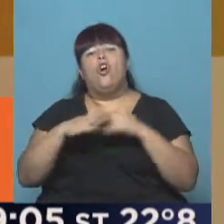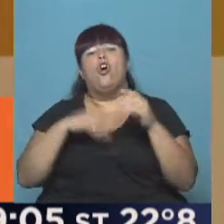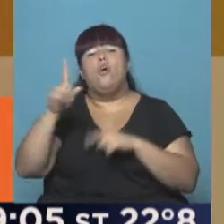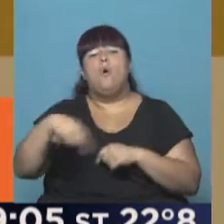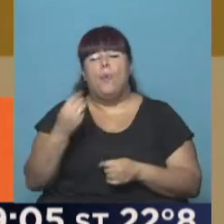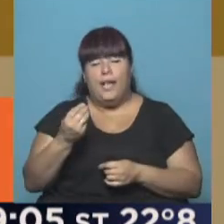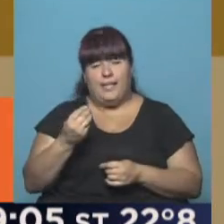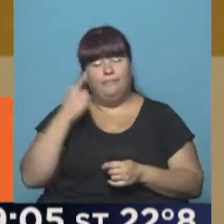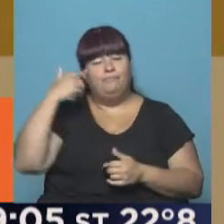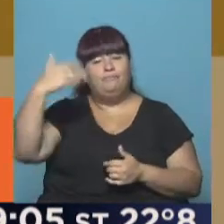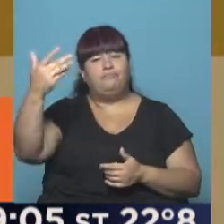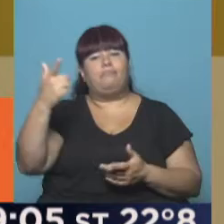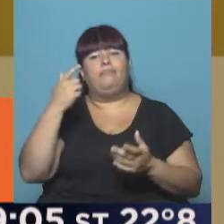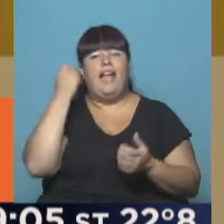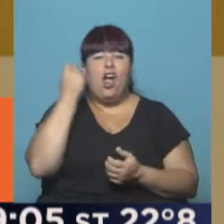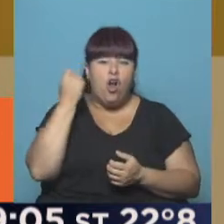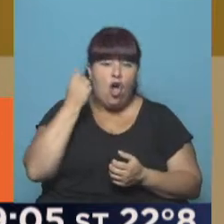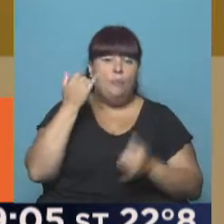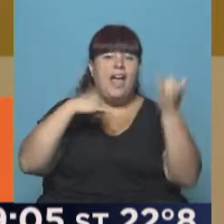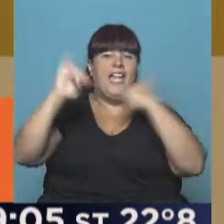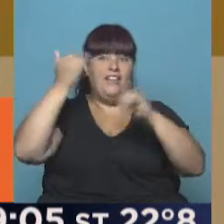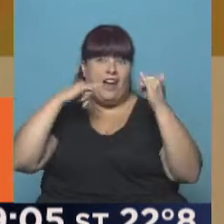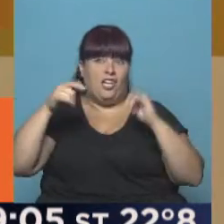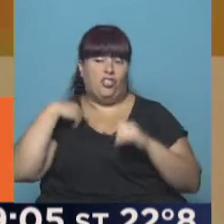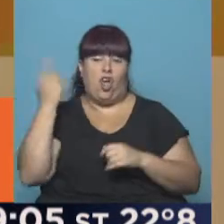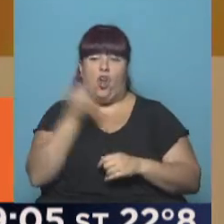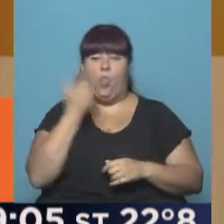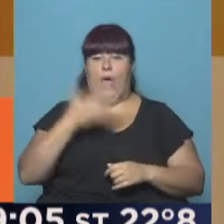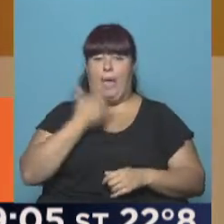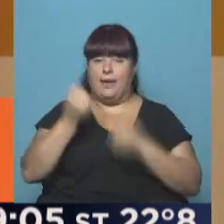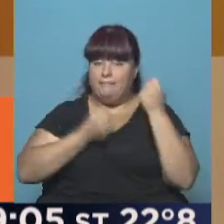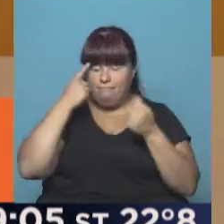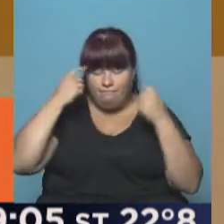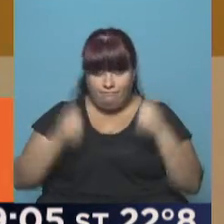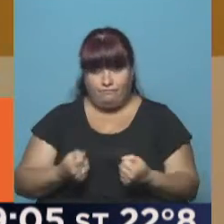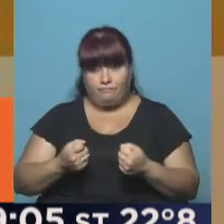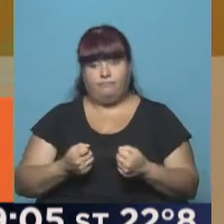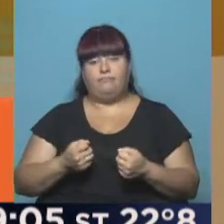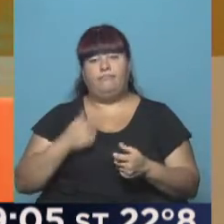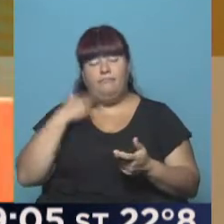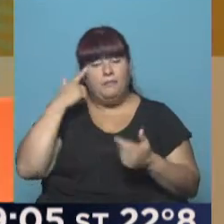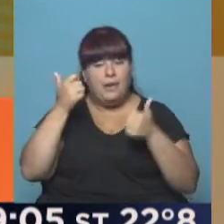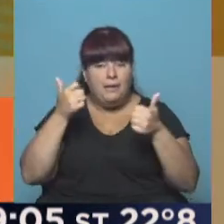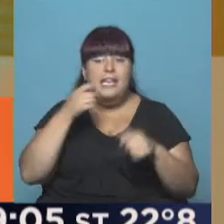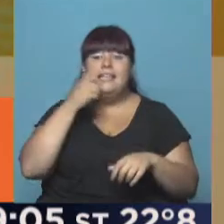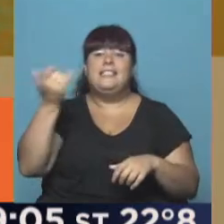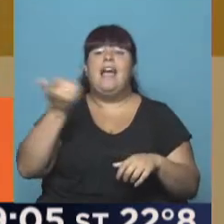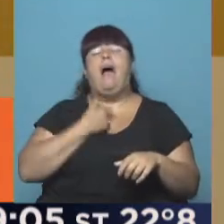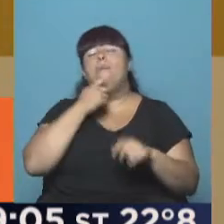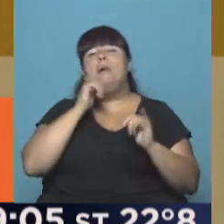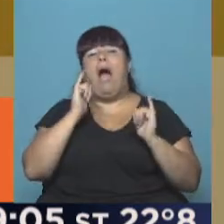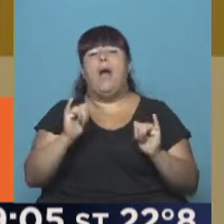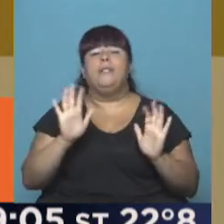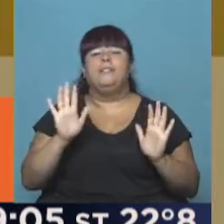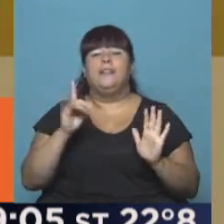poesía no las las expectativas económicas y también las inversiones que decidimos los empresarios ustedes señales cuando la señal a lo mejor es